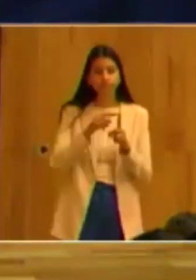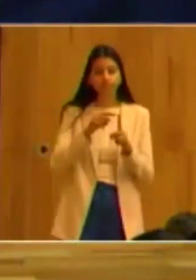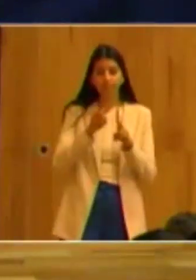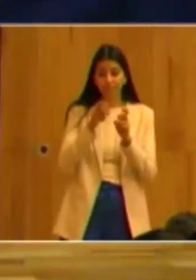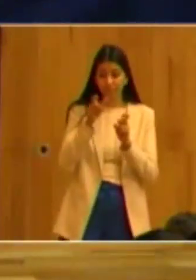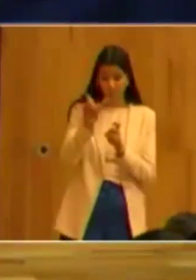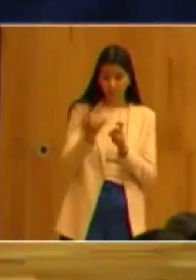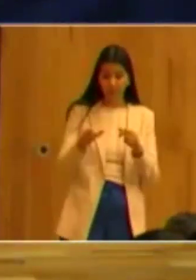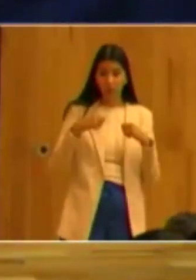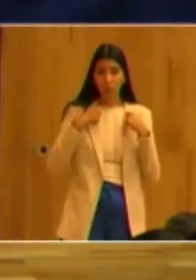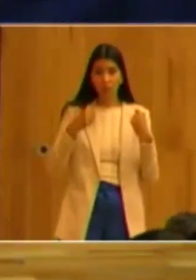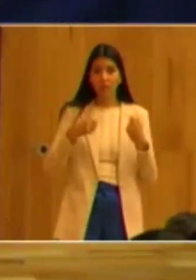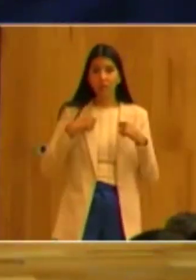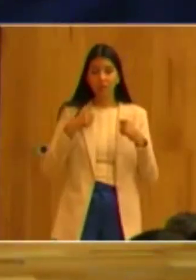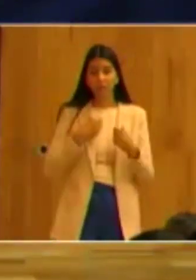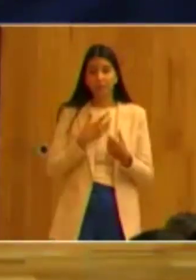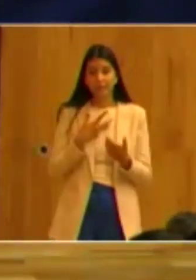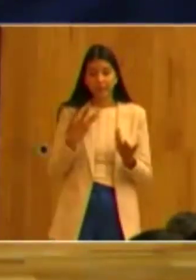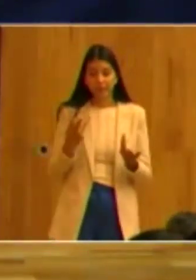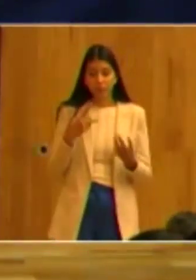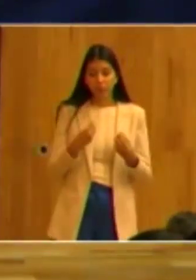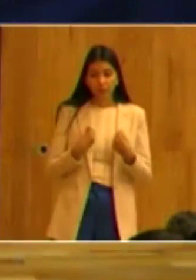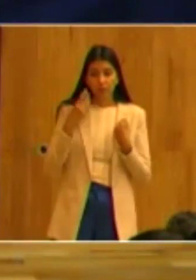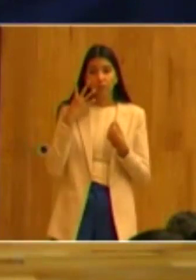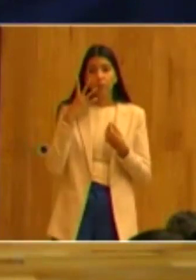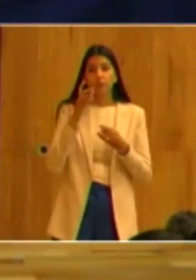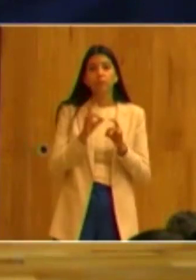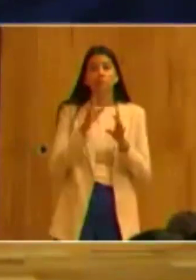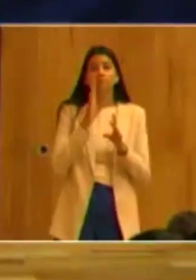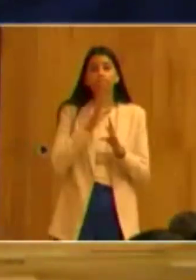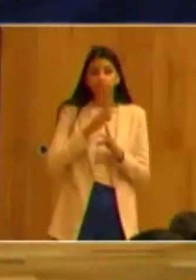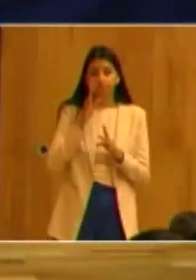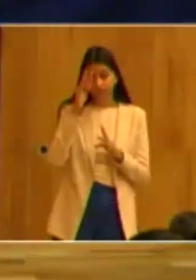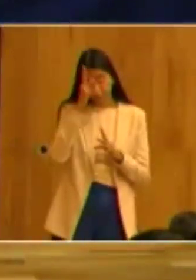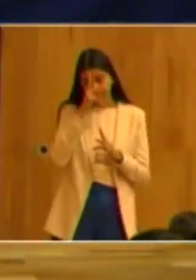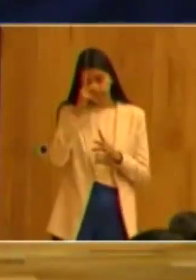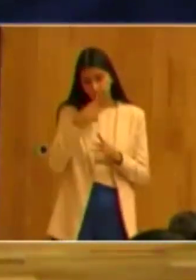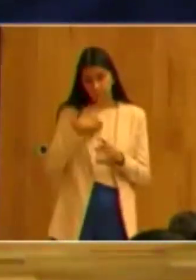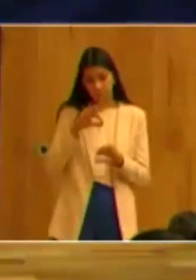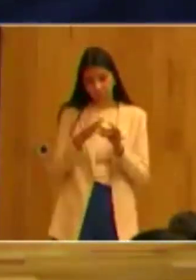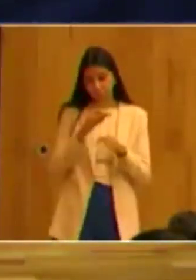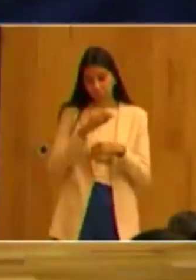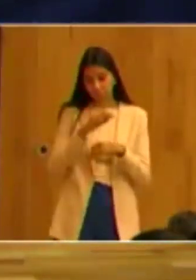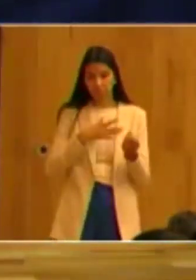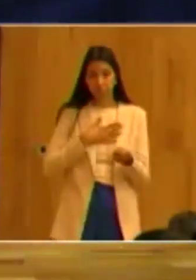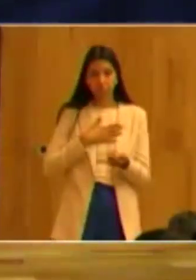adolescente iba a tener trascendencia en su vida futura. Eso sería todo de mi parte.